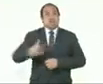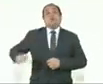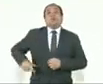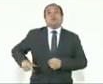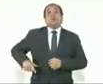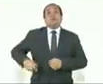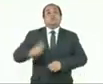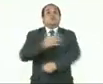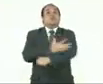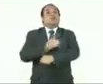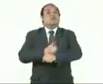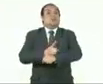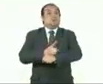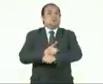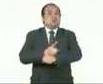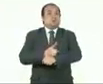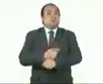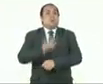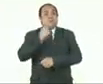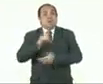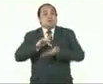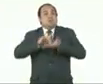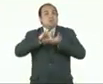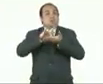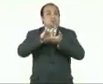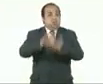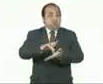gobiernos coordinados el mejor apoyo